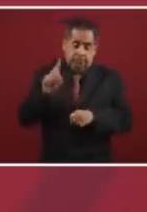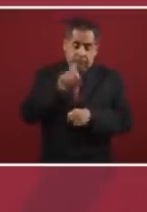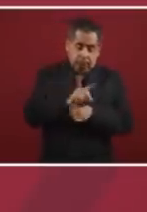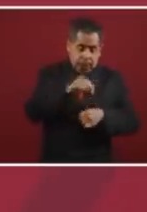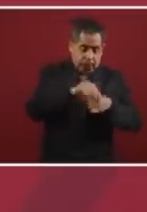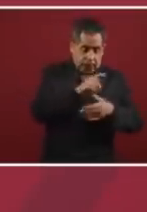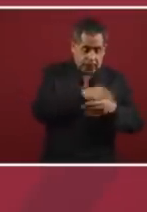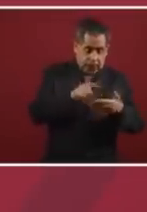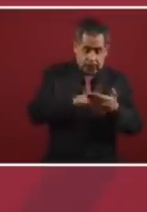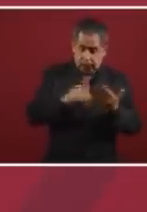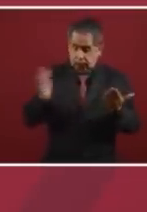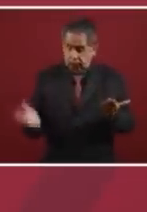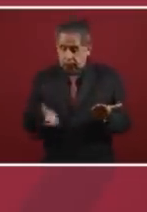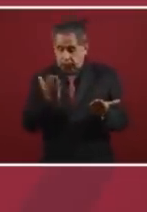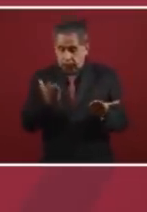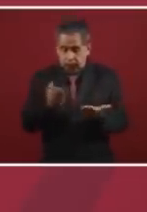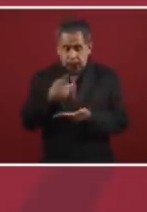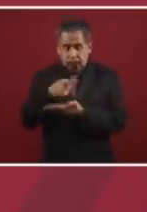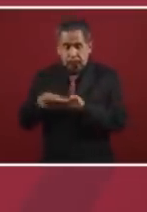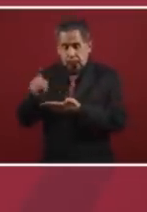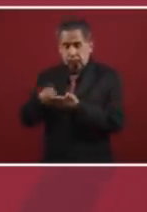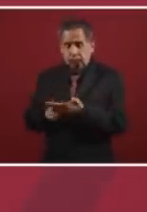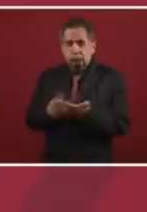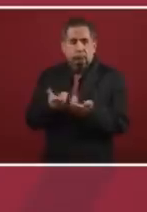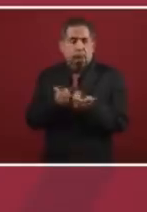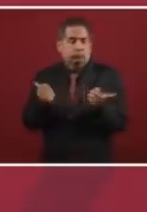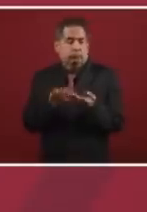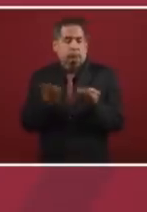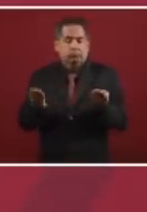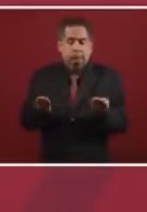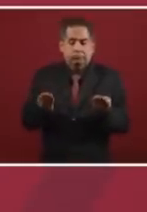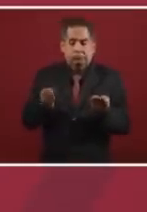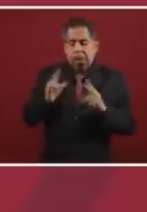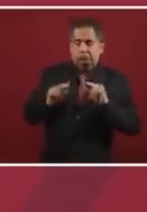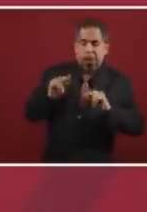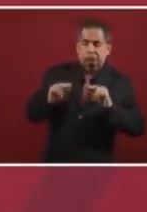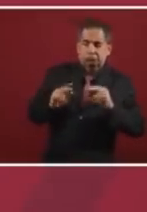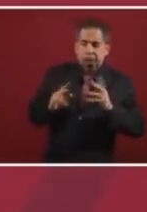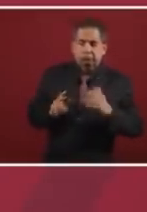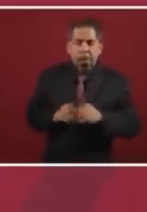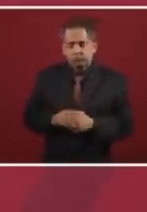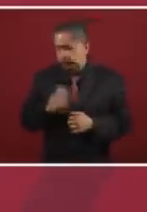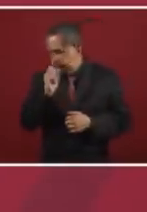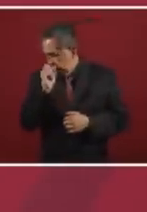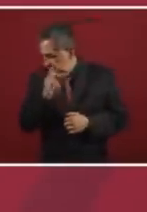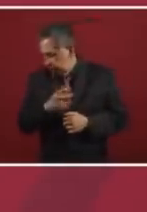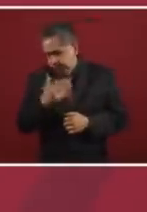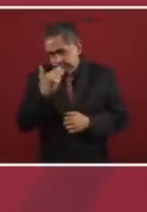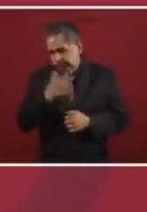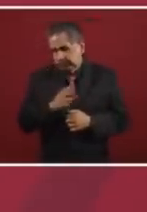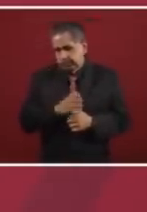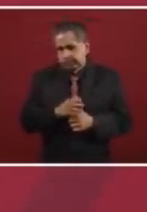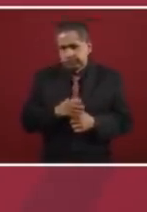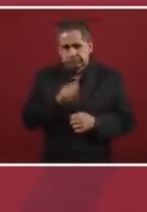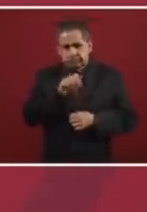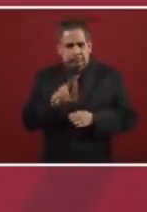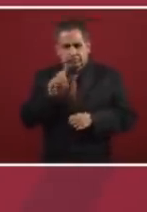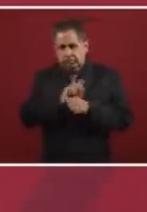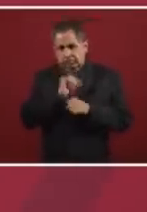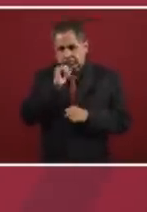elección y que tenían que ser boletas separadas le dije está bien que no sea el mismo